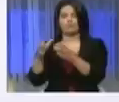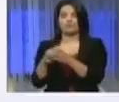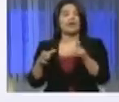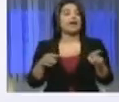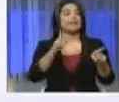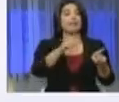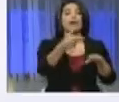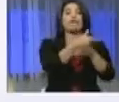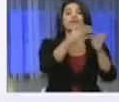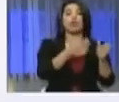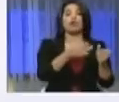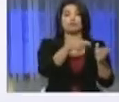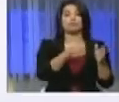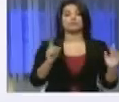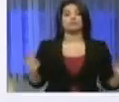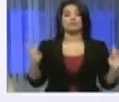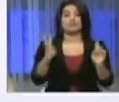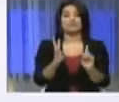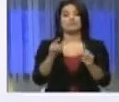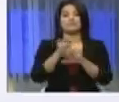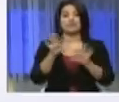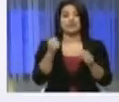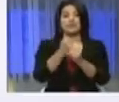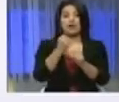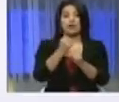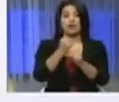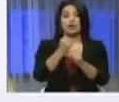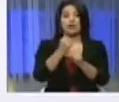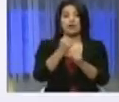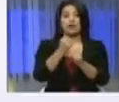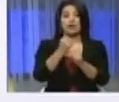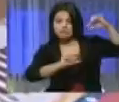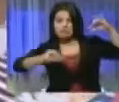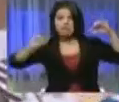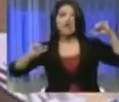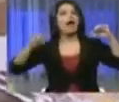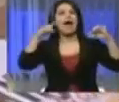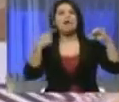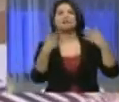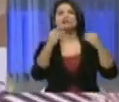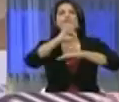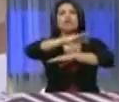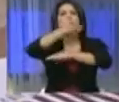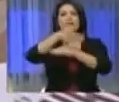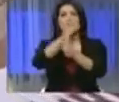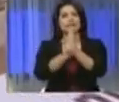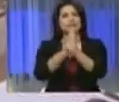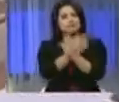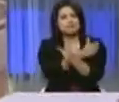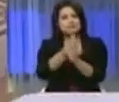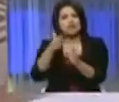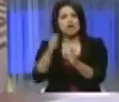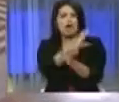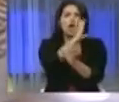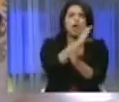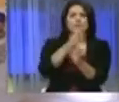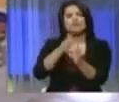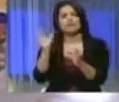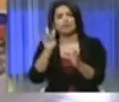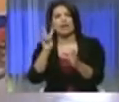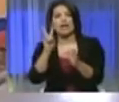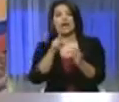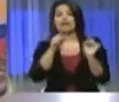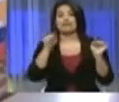respectivos de esta inmensa frontera que tenemos con Colombia, de la vida